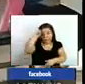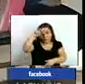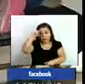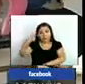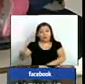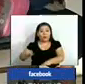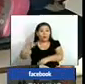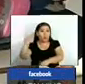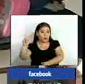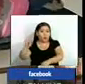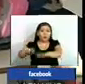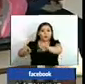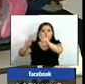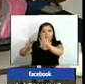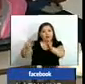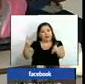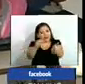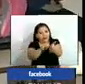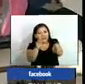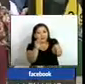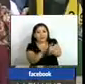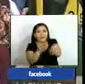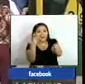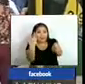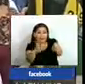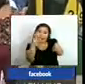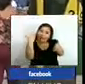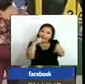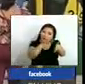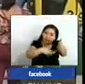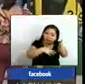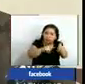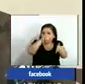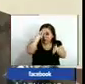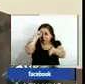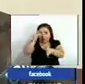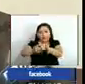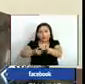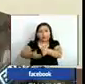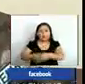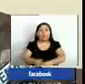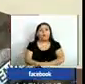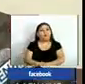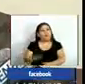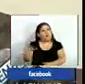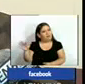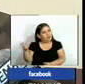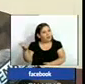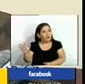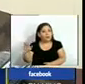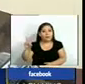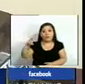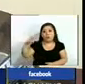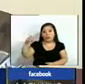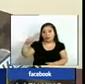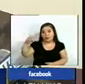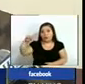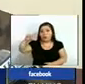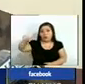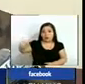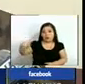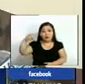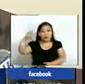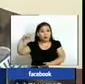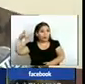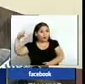7 de julio, como lo establecido en el plan de reactivación económica. He perdido más de 200 millones de dólares en el